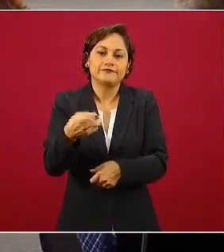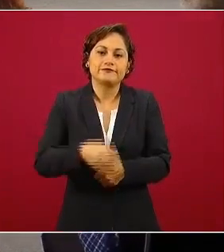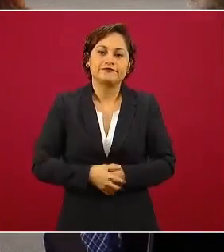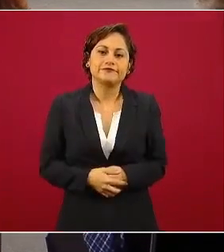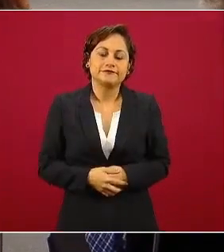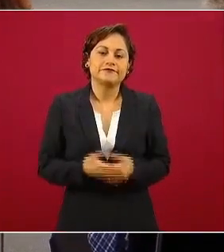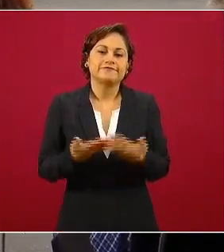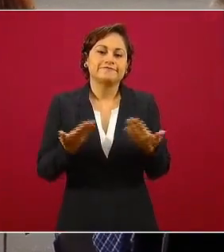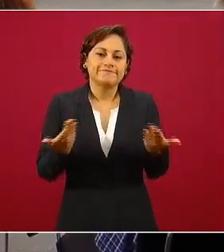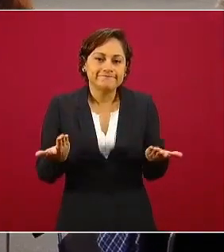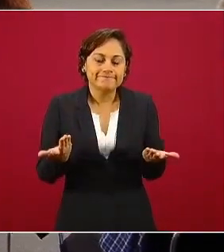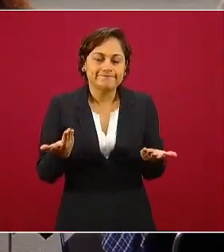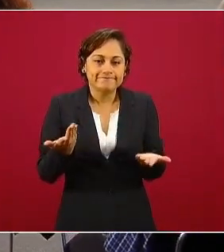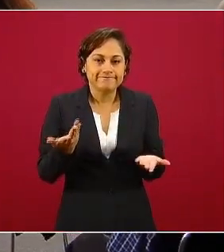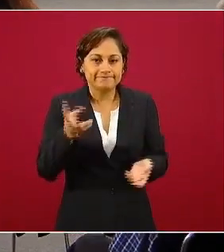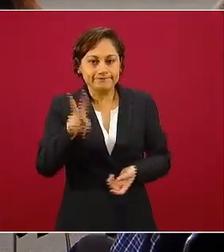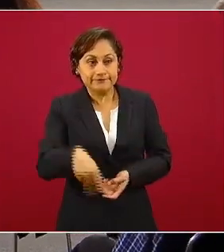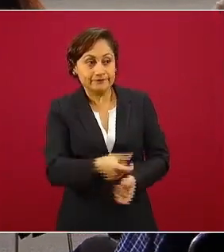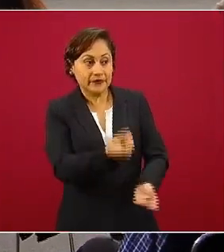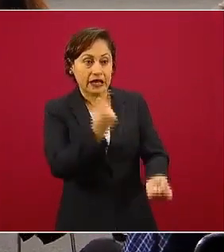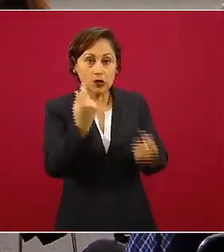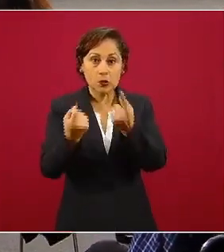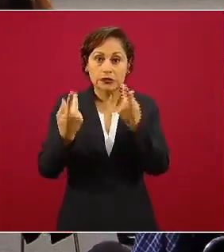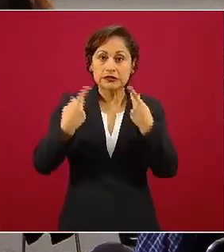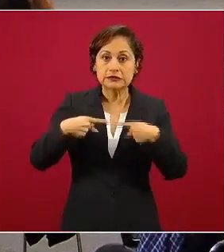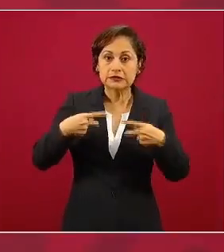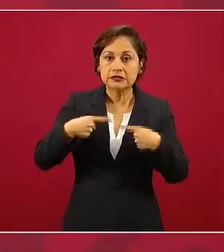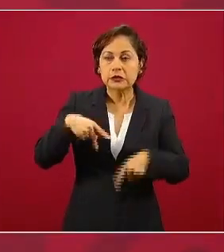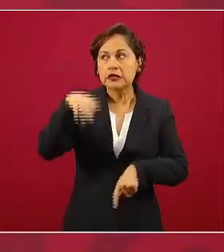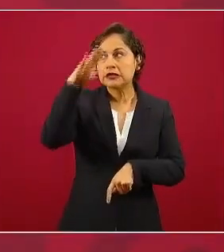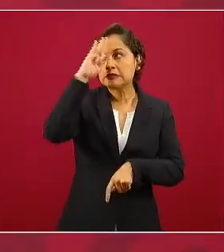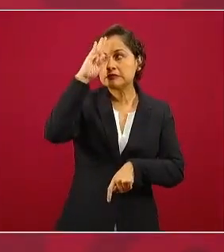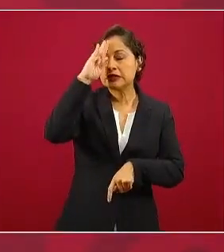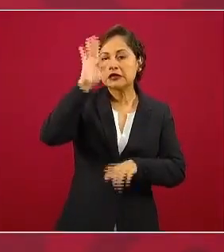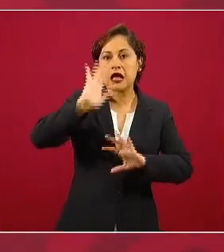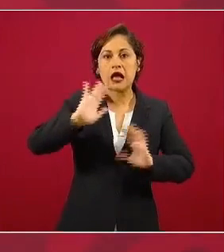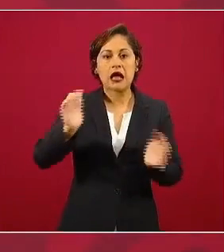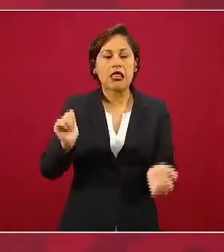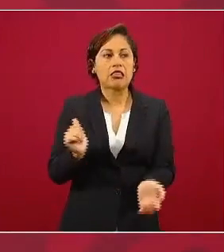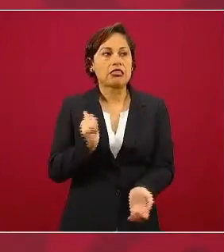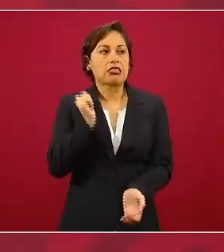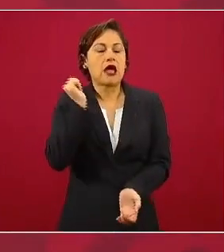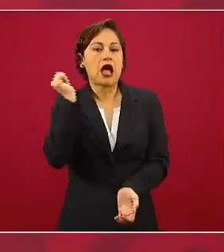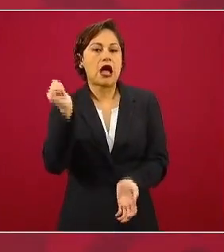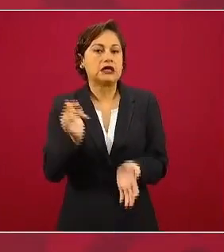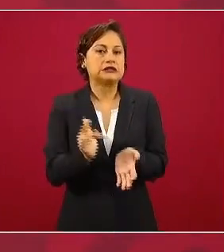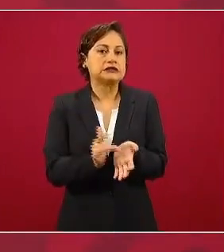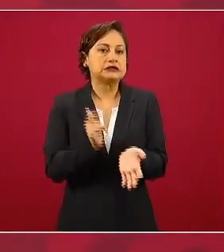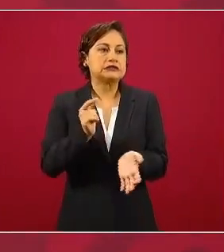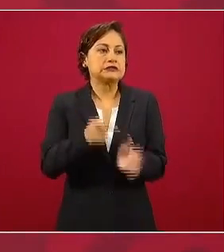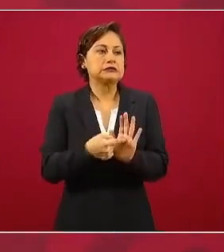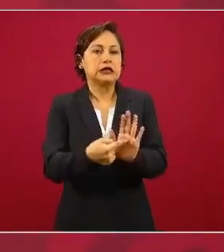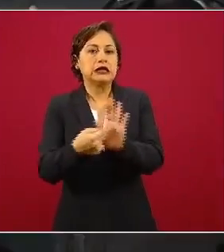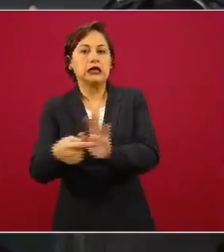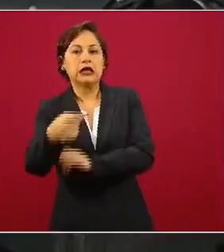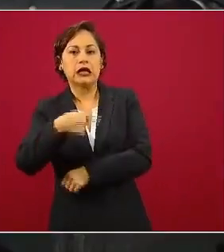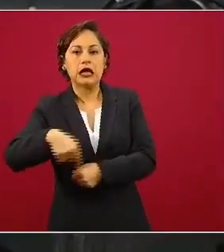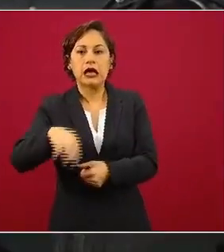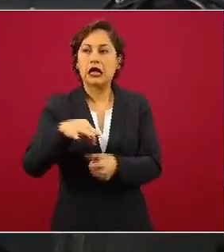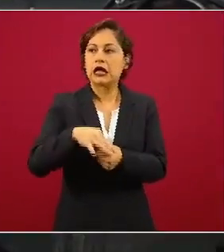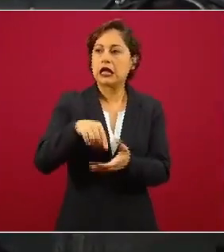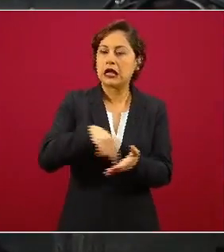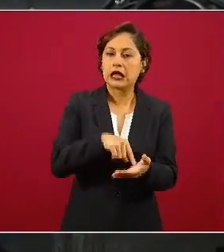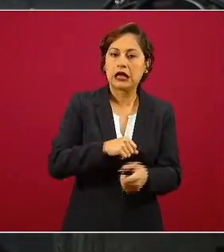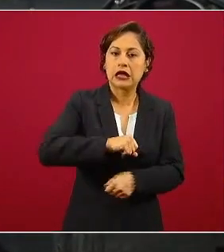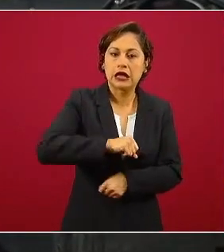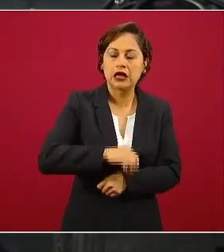hay quienes piensan que así van a sacar votos, ¿no? Entonces, ¿considera que más que preocupación por la salud de